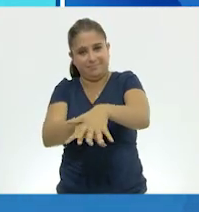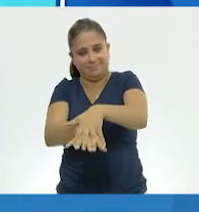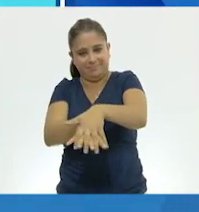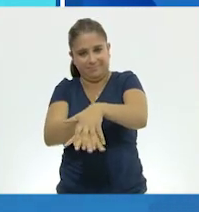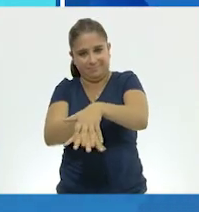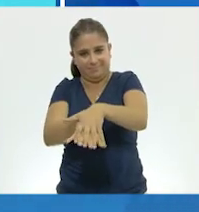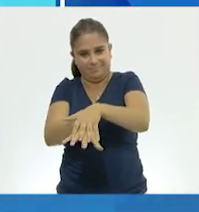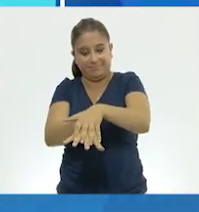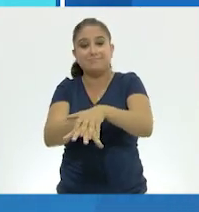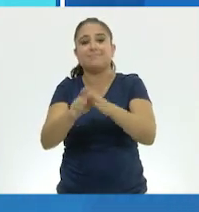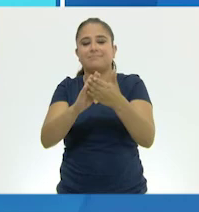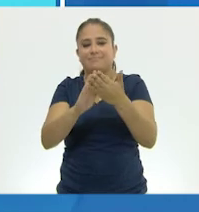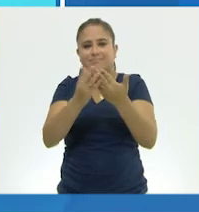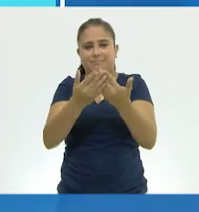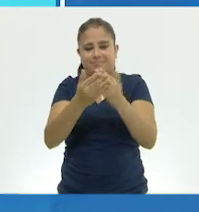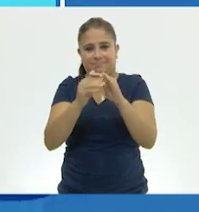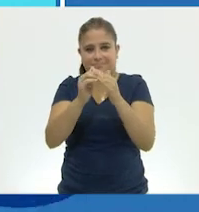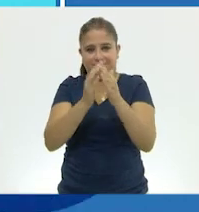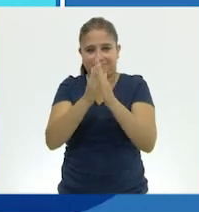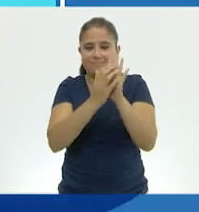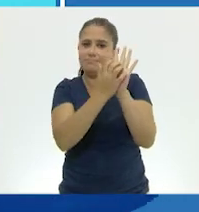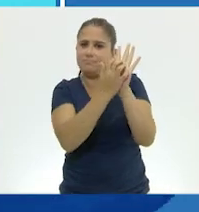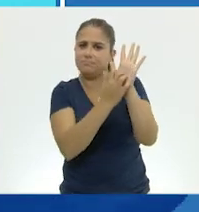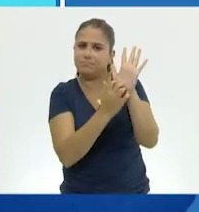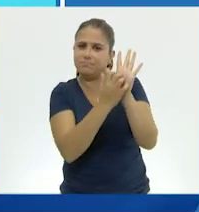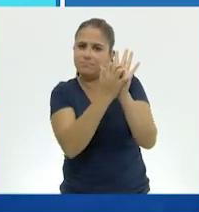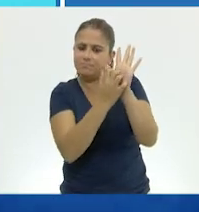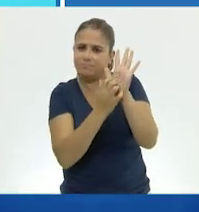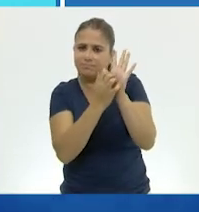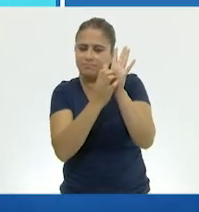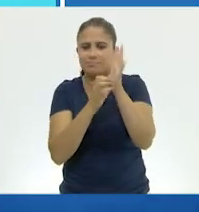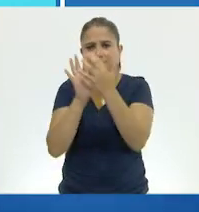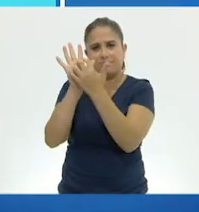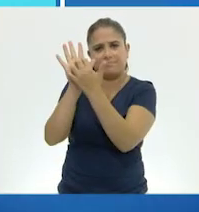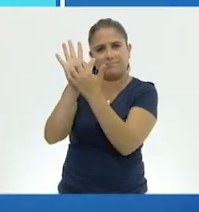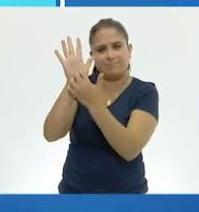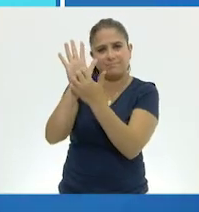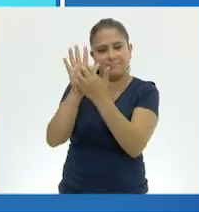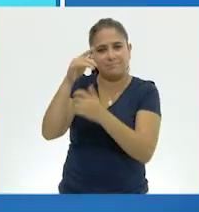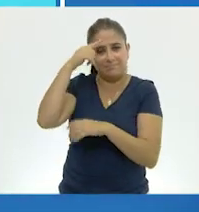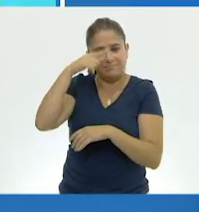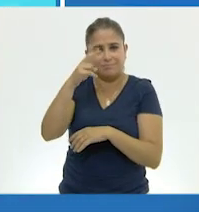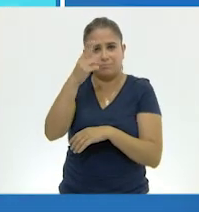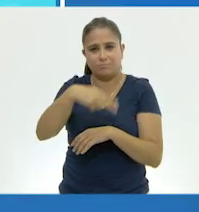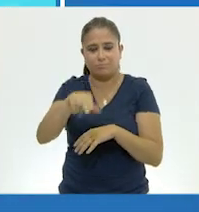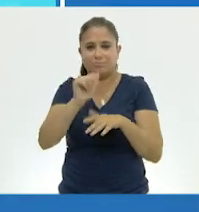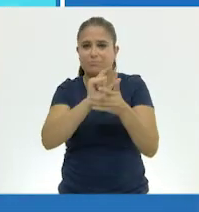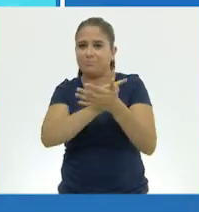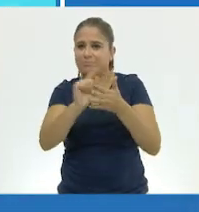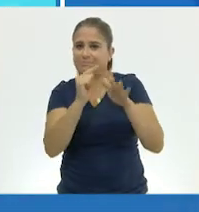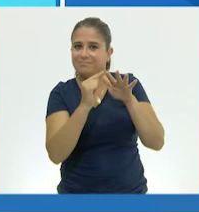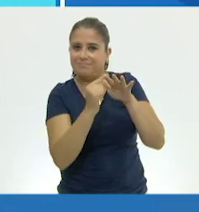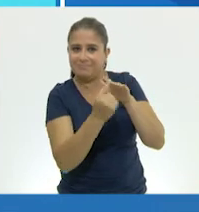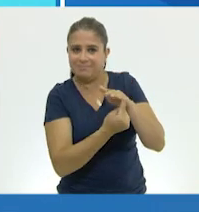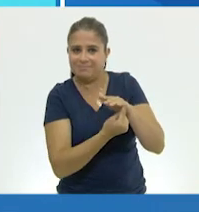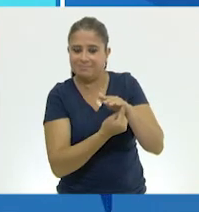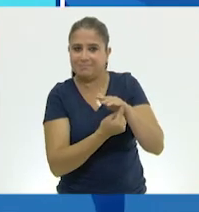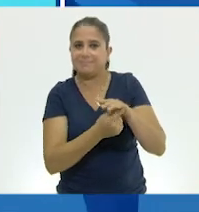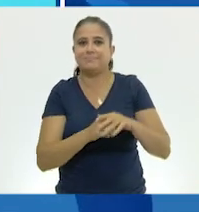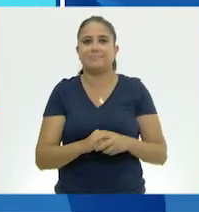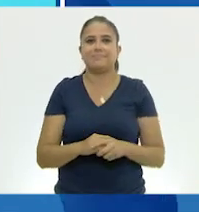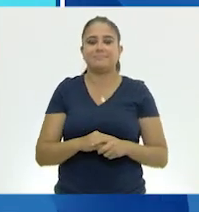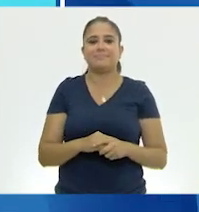la otra mano. Frota los dedos. Ahora haz como que rasguñas la palma de tus manos para lavar tus